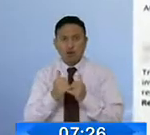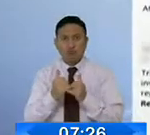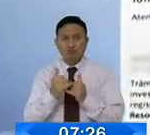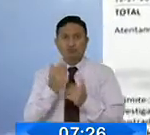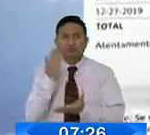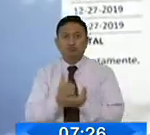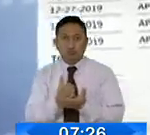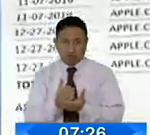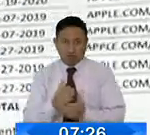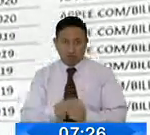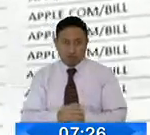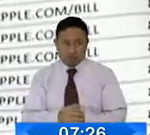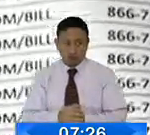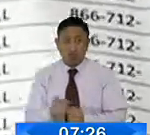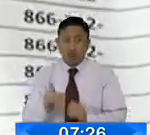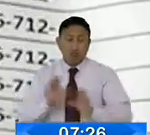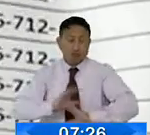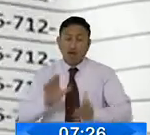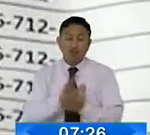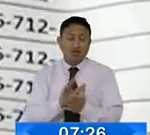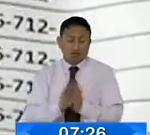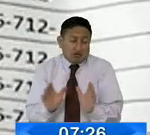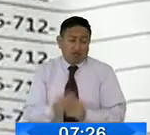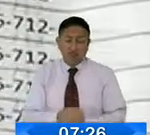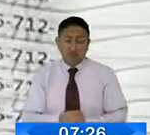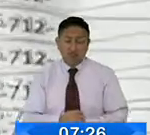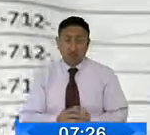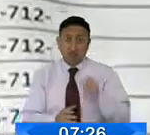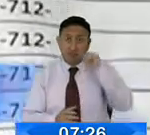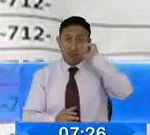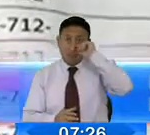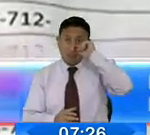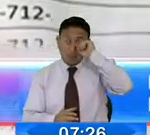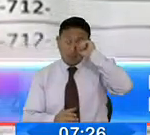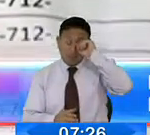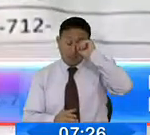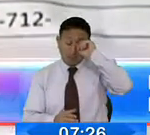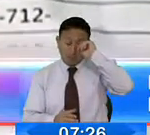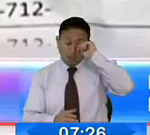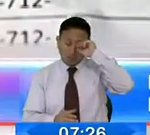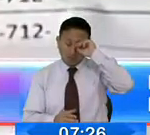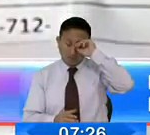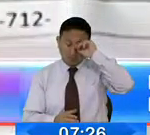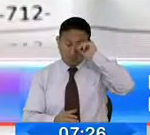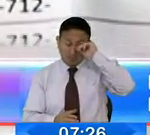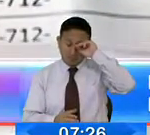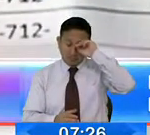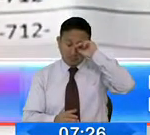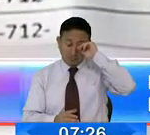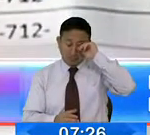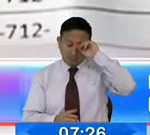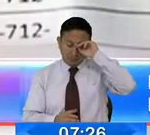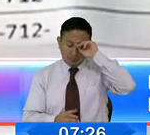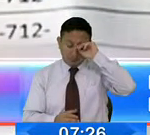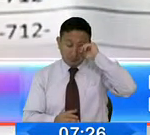me dijeron que eso era lo que tenía que hacer. En definitiva, ellos tenían que investigar un monto de